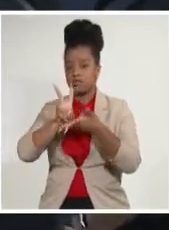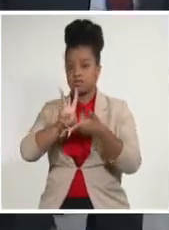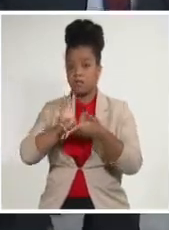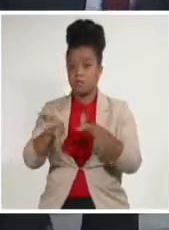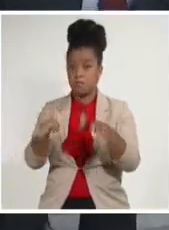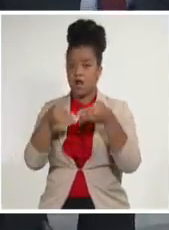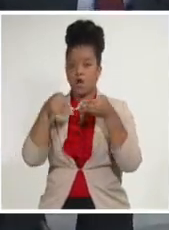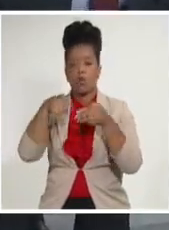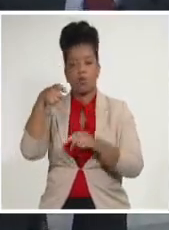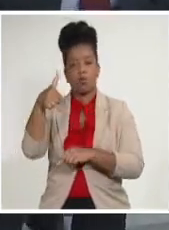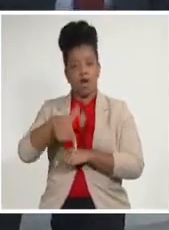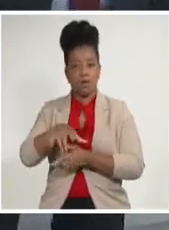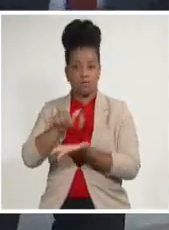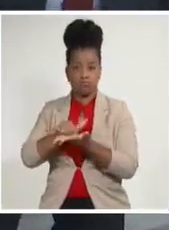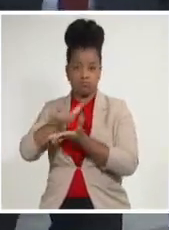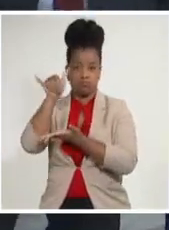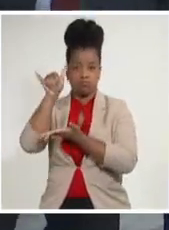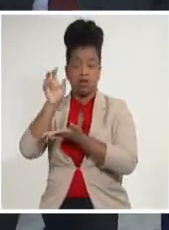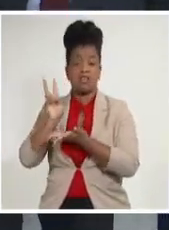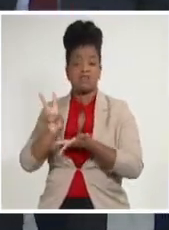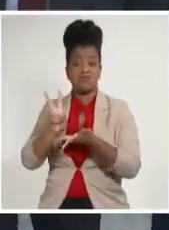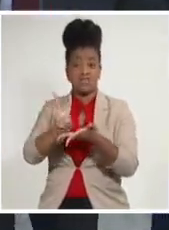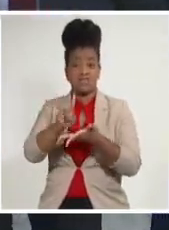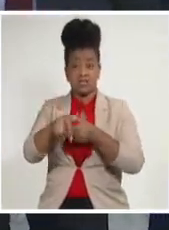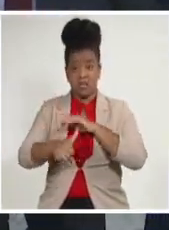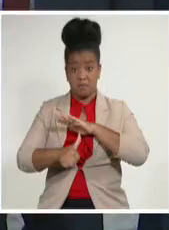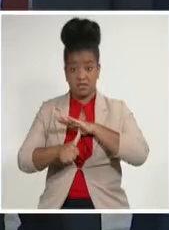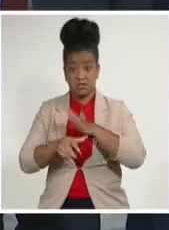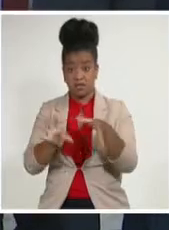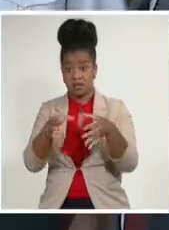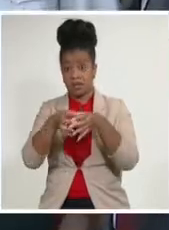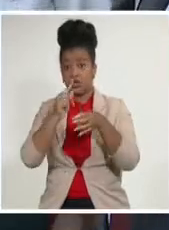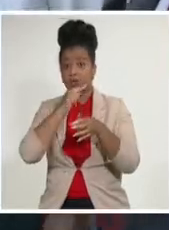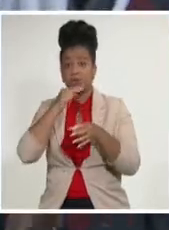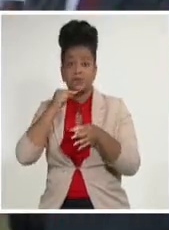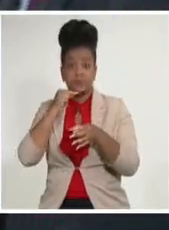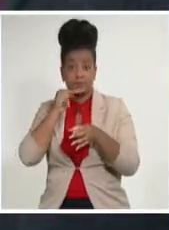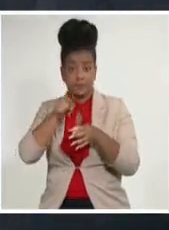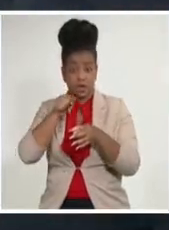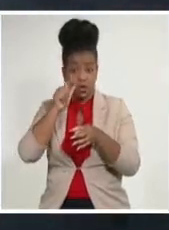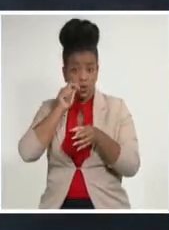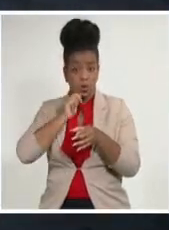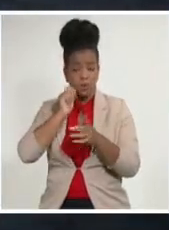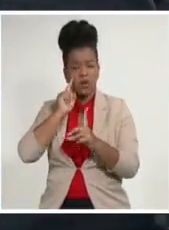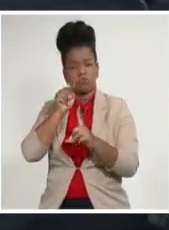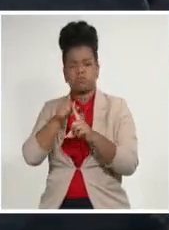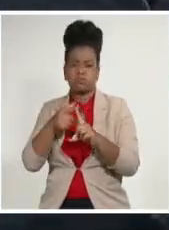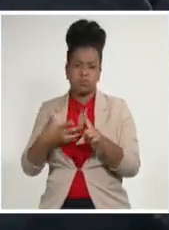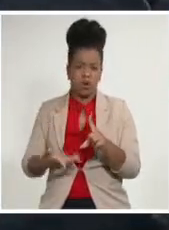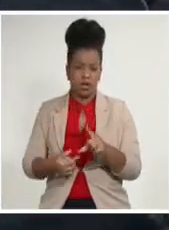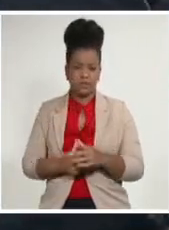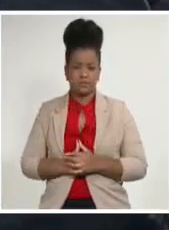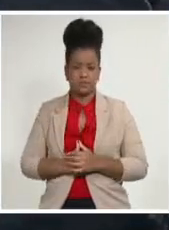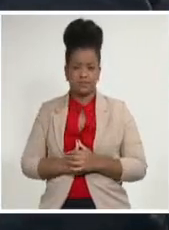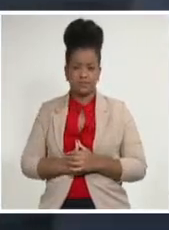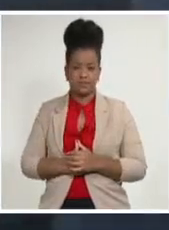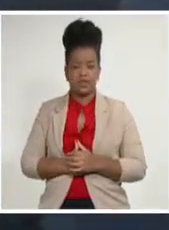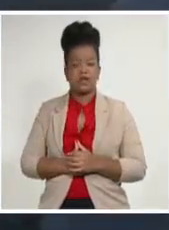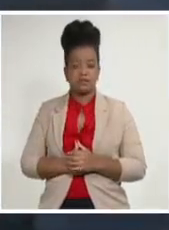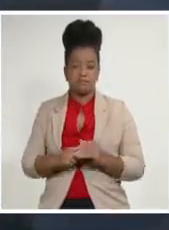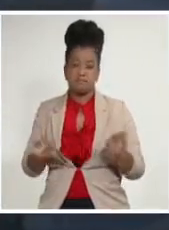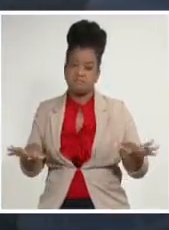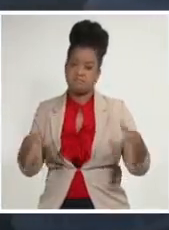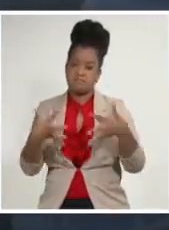este jueves. La visita del presidente de la Duma de Rusia tiene entre sus objetivos el fortalecimiento